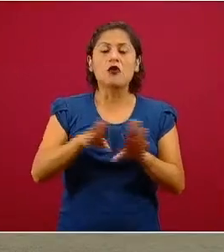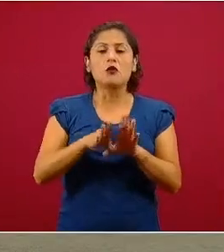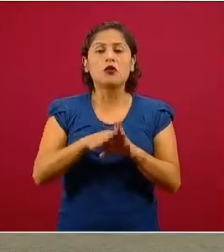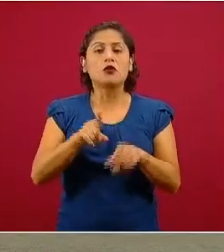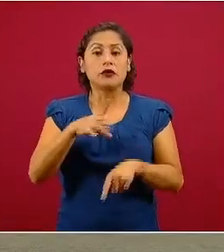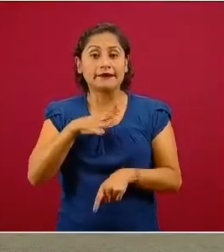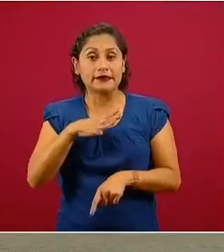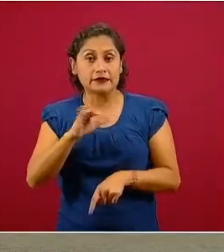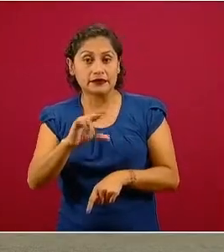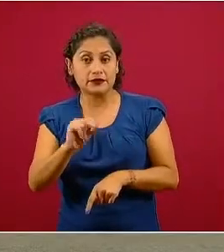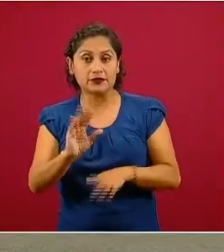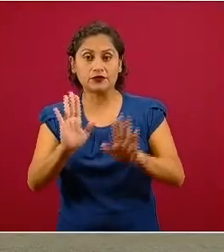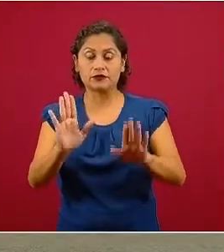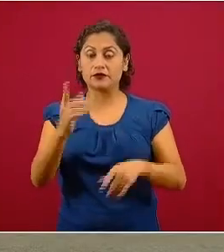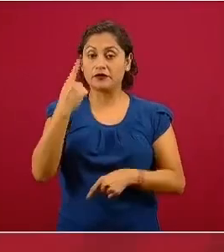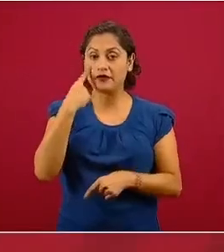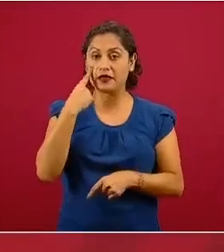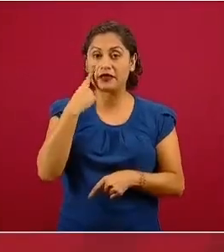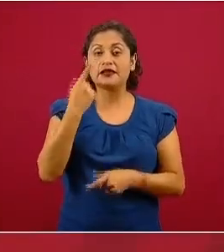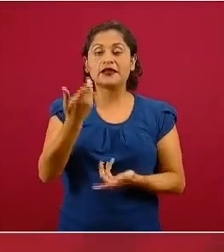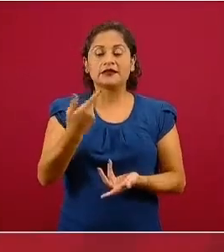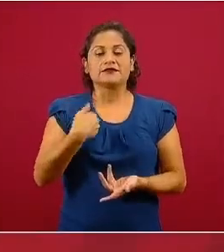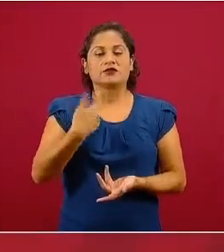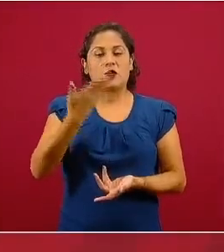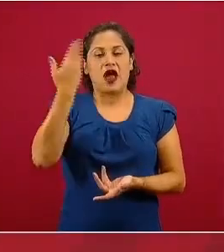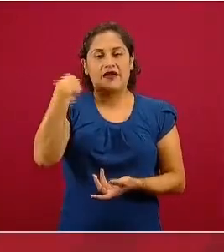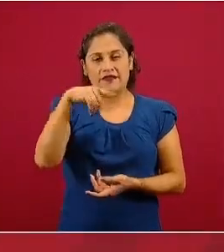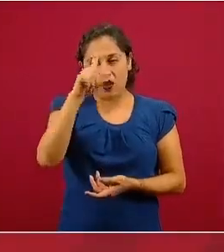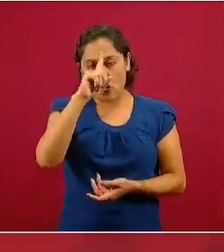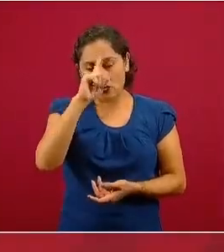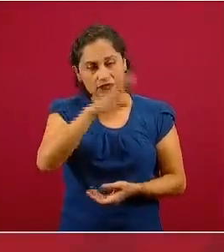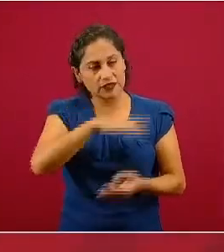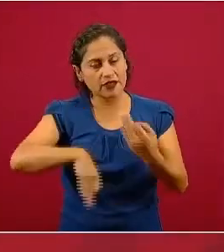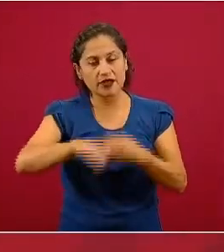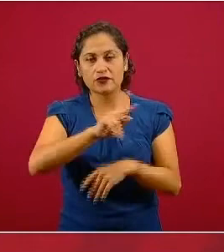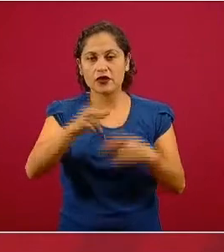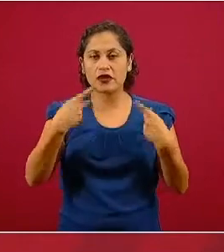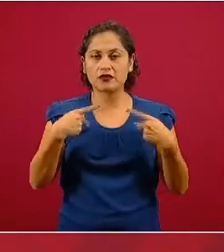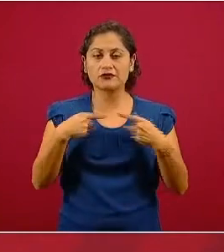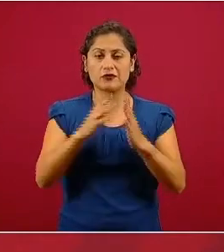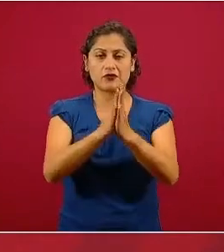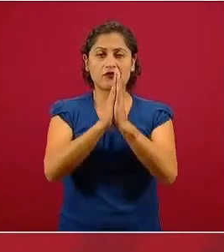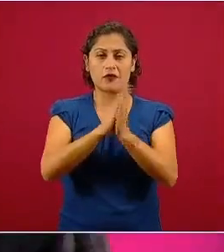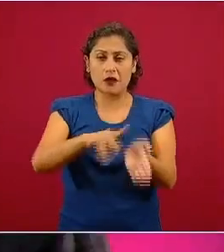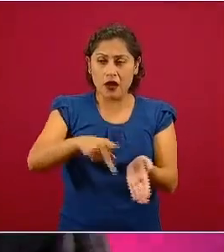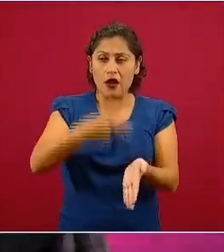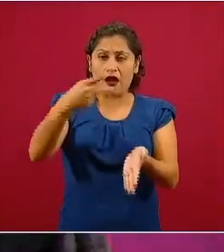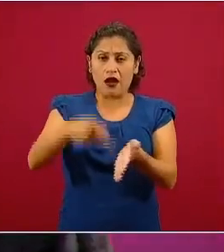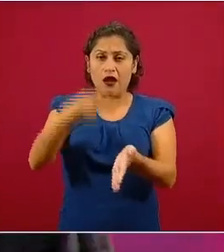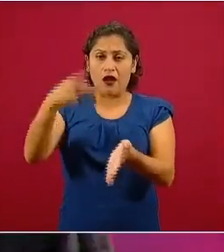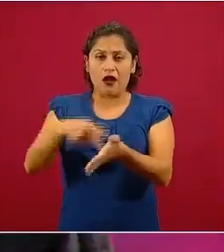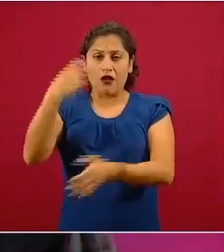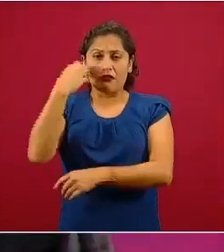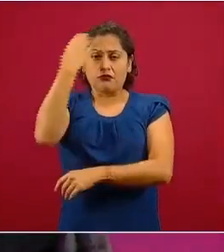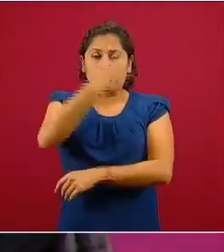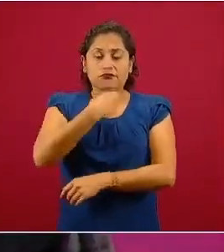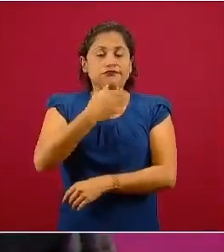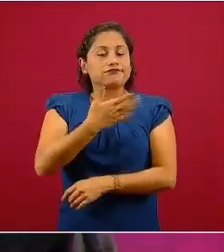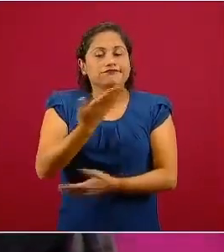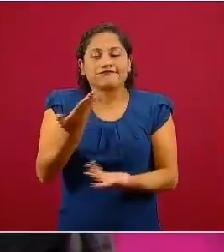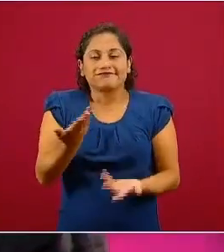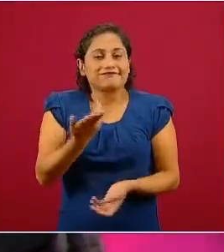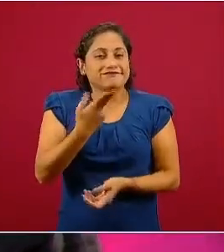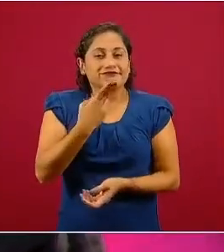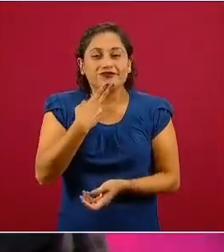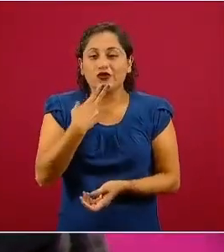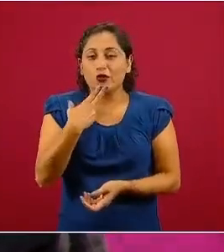tiene sentido repetirse y repetirse y repetirse la prueba. Puede ser que salga positiva durante varias semanas,